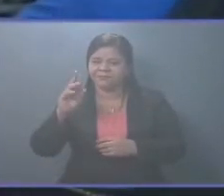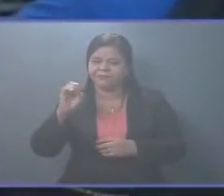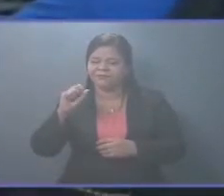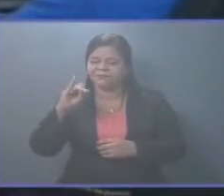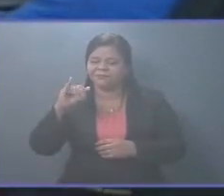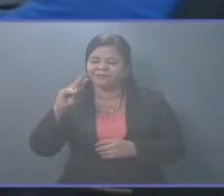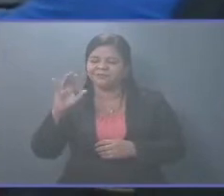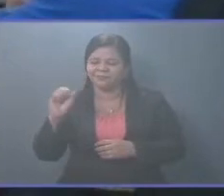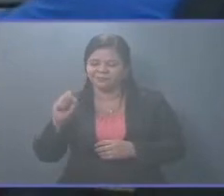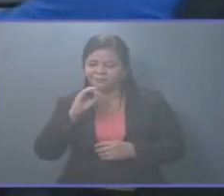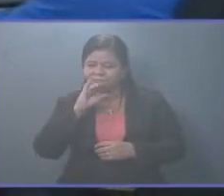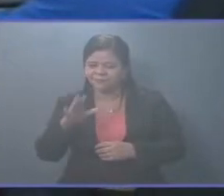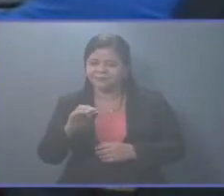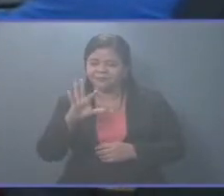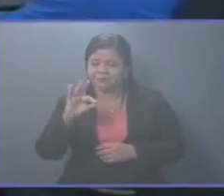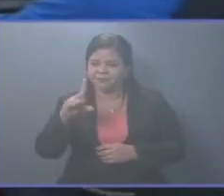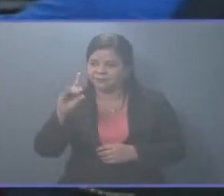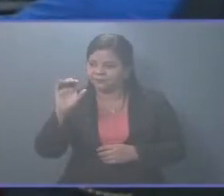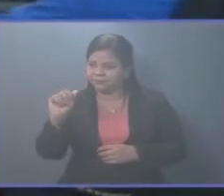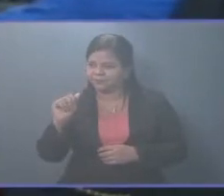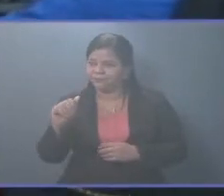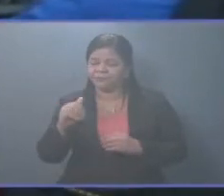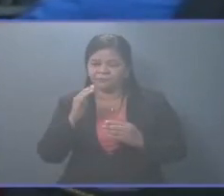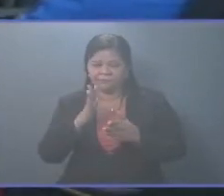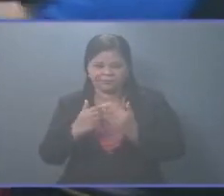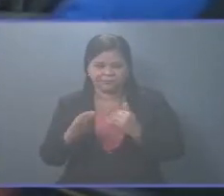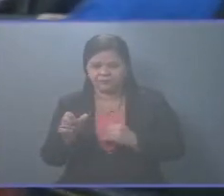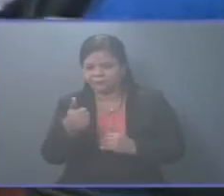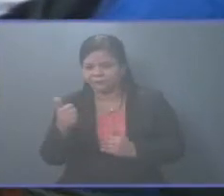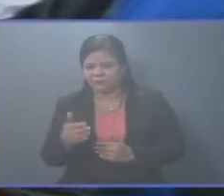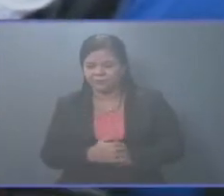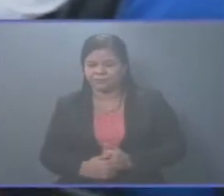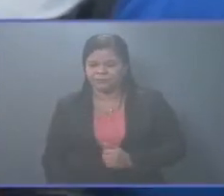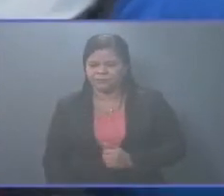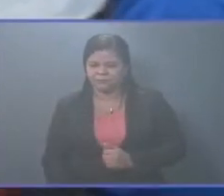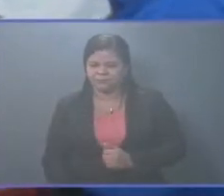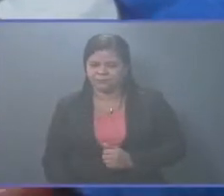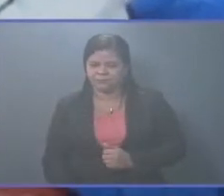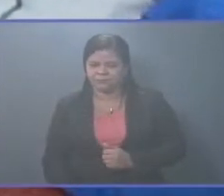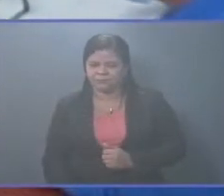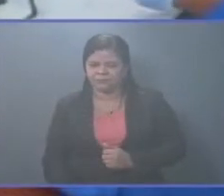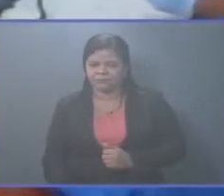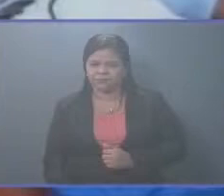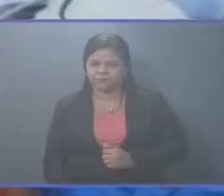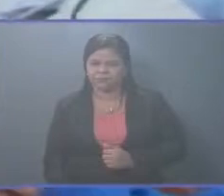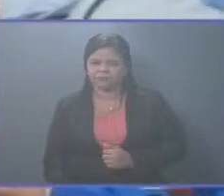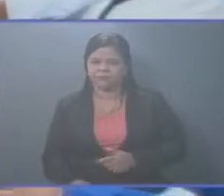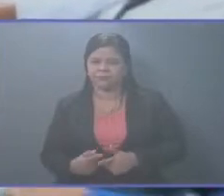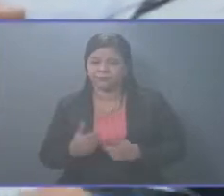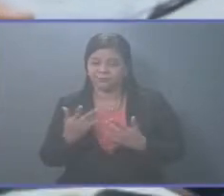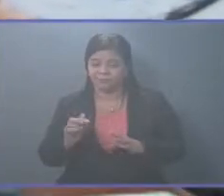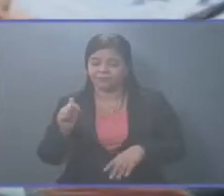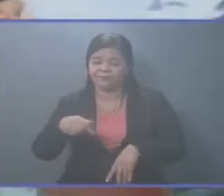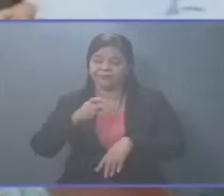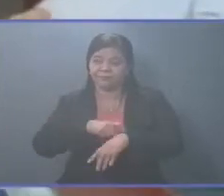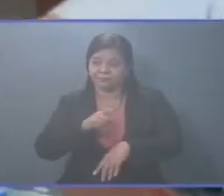bueno de la FDA, de la EMA o de otra al momento. Entonces, si al momento es eso,